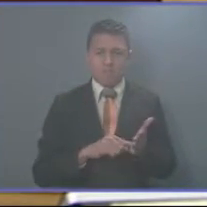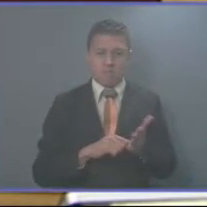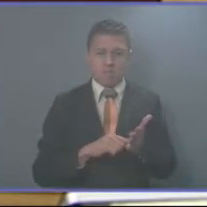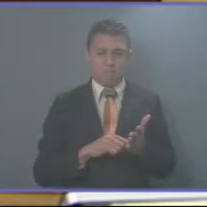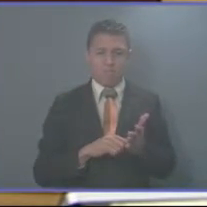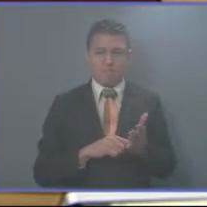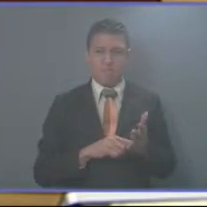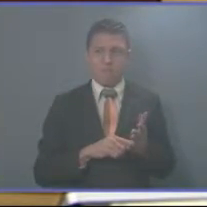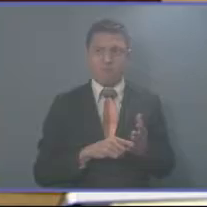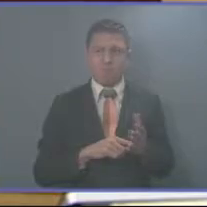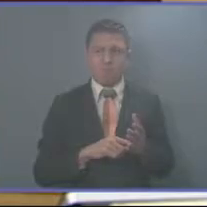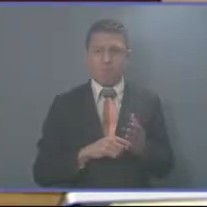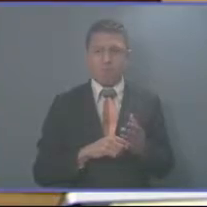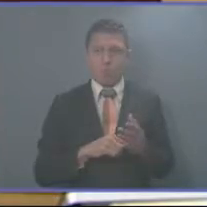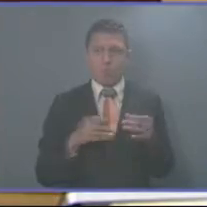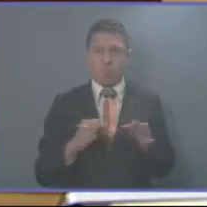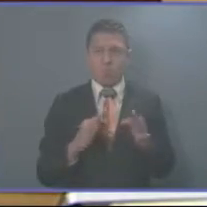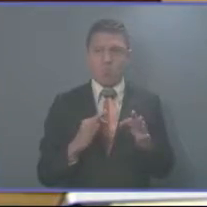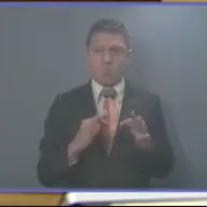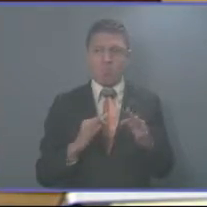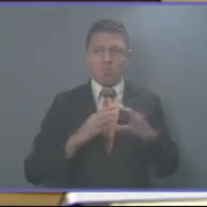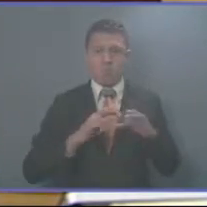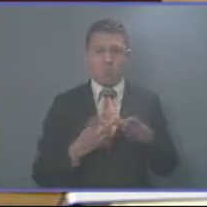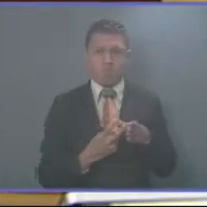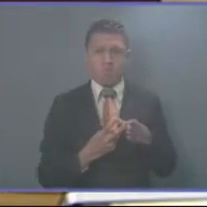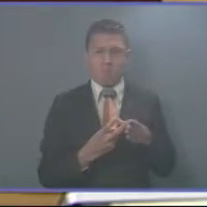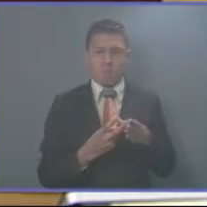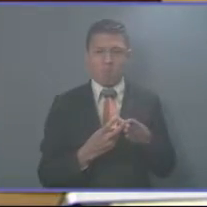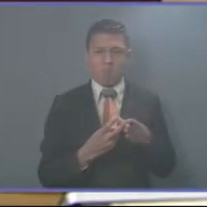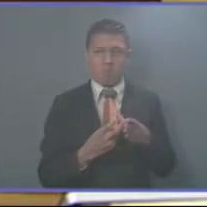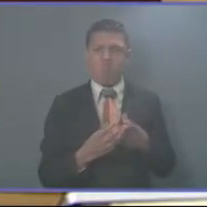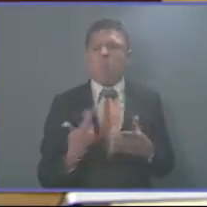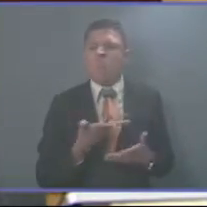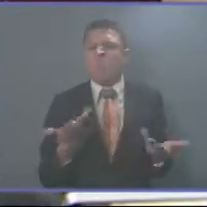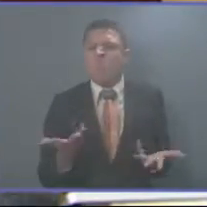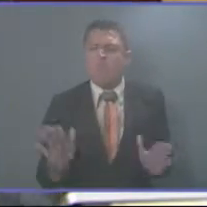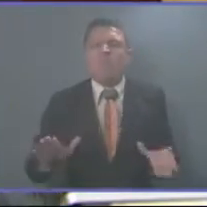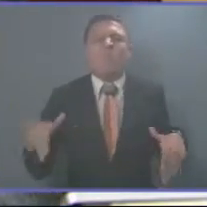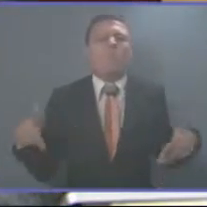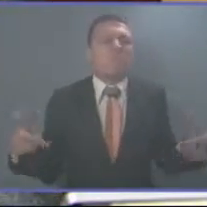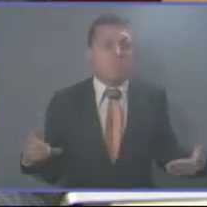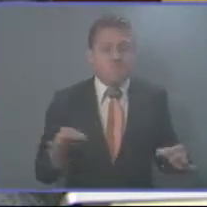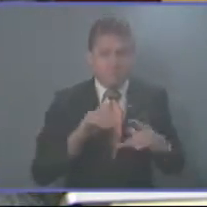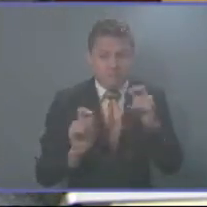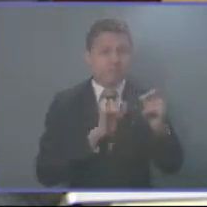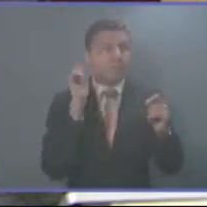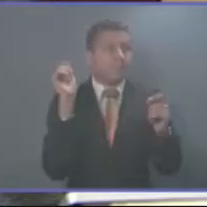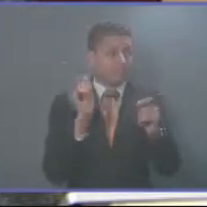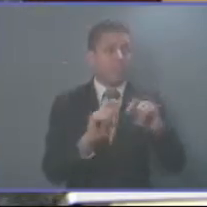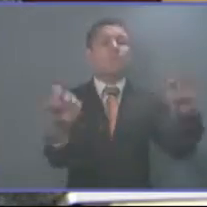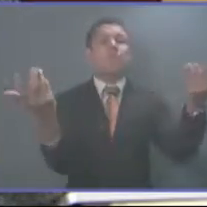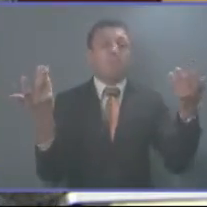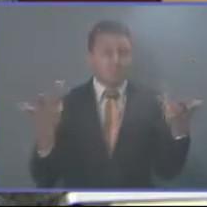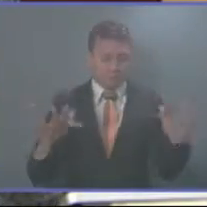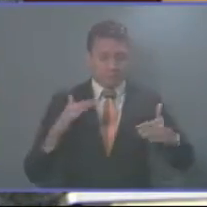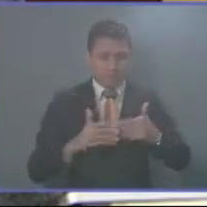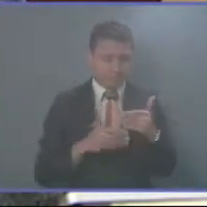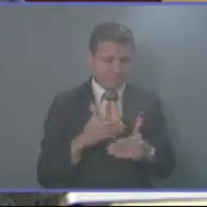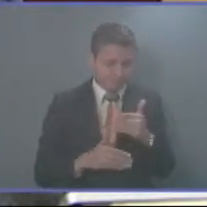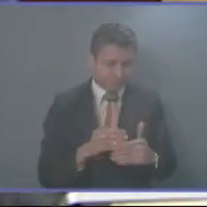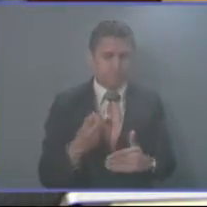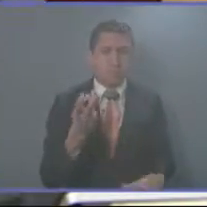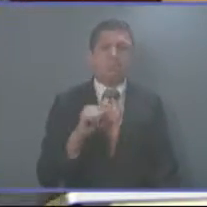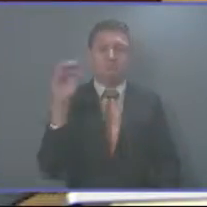de este decreto de la comisión. ¿Por qué lo hacemos? Porque efectivamente ha habido un